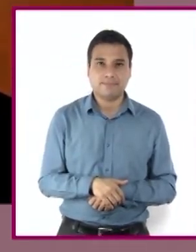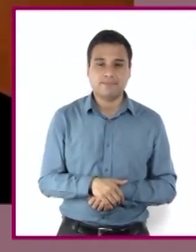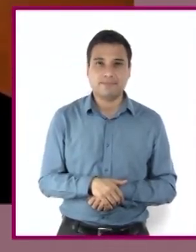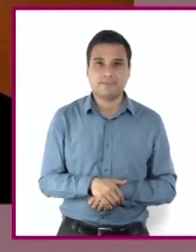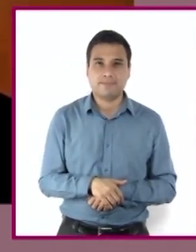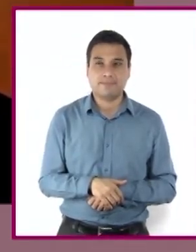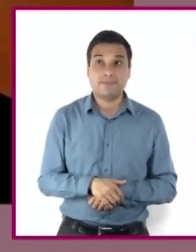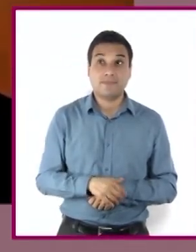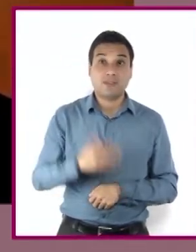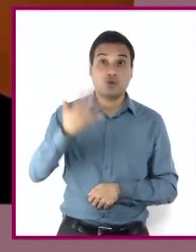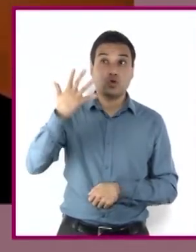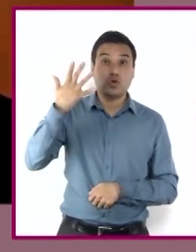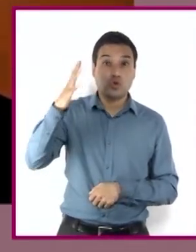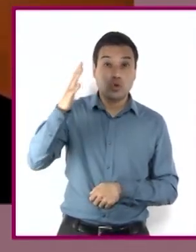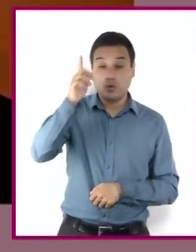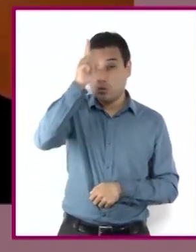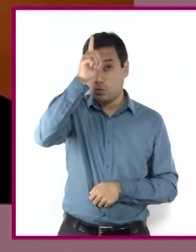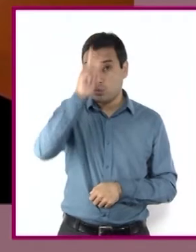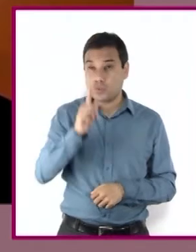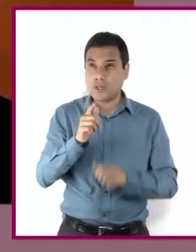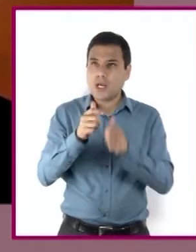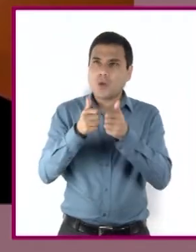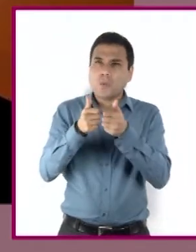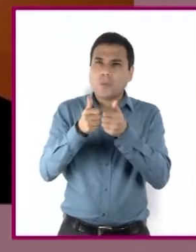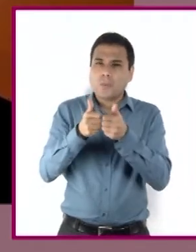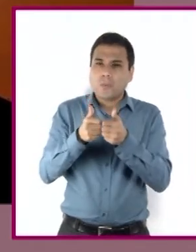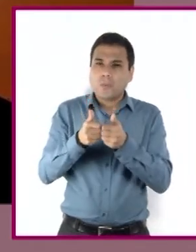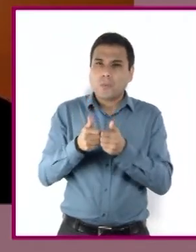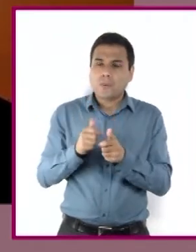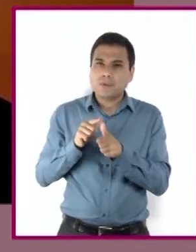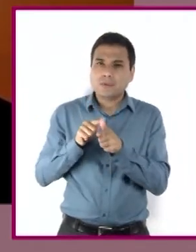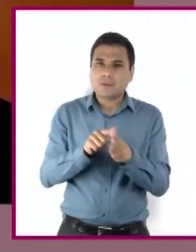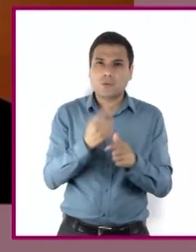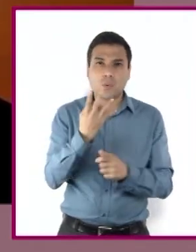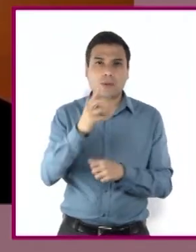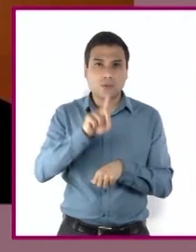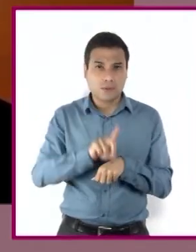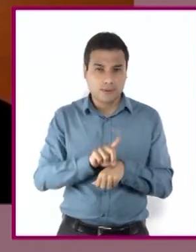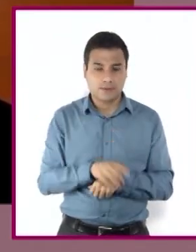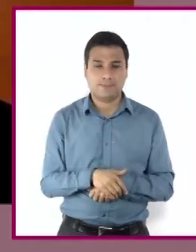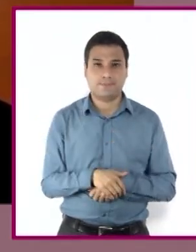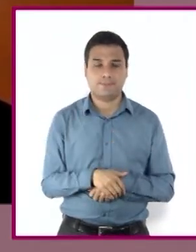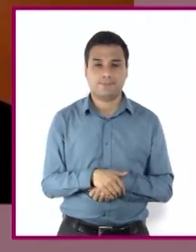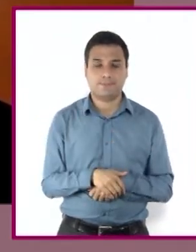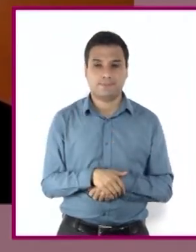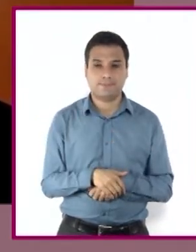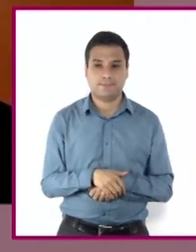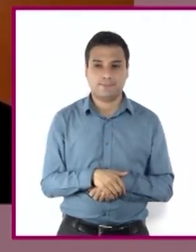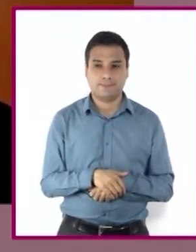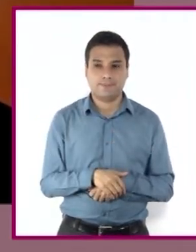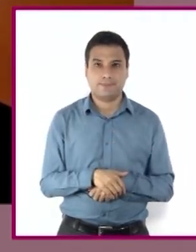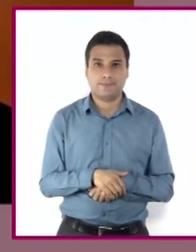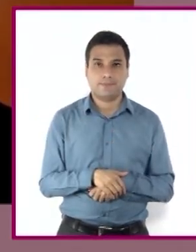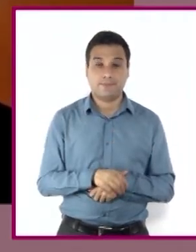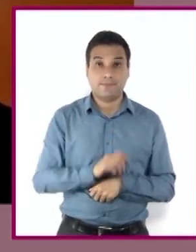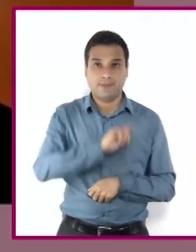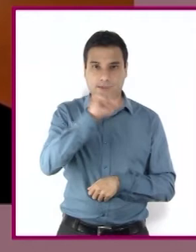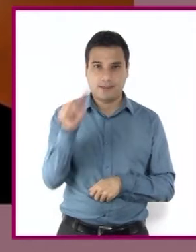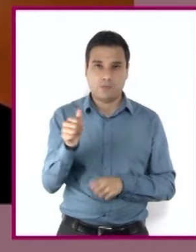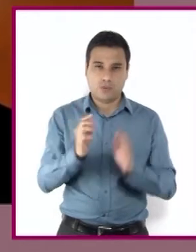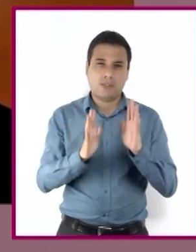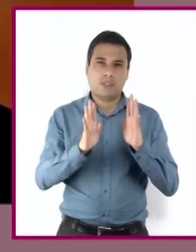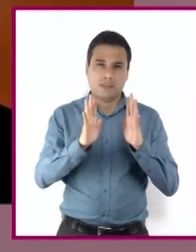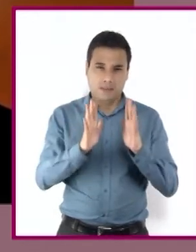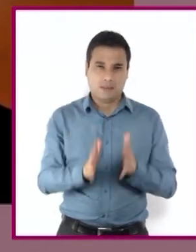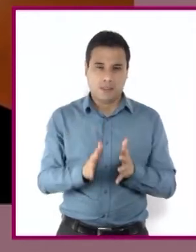luna permanecieron inmóviles en el cielo durante 4 días, hasta que en el día de signo